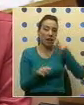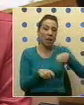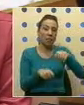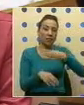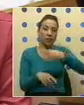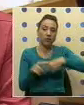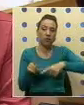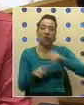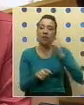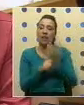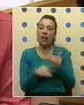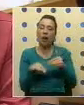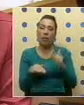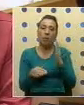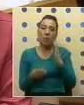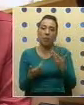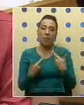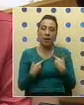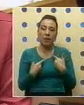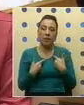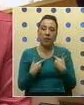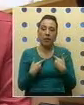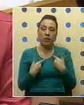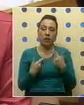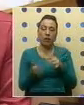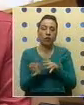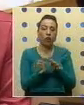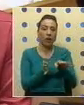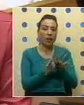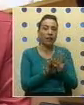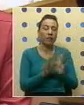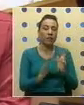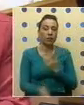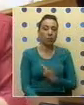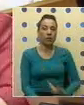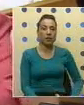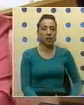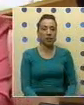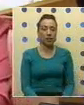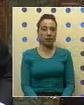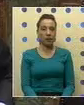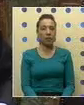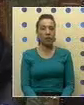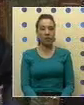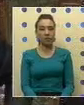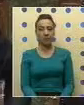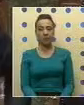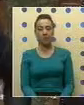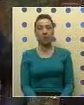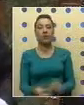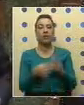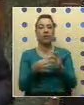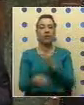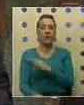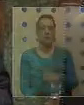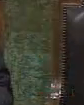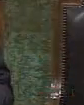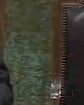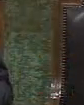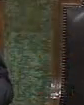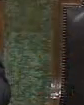territorio tengan los mismos beneficios que el resto de los regantes. He dicho, señor presidente. Muchas gracias, diputada Denise